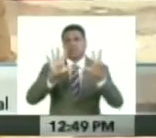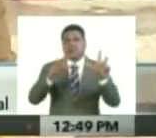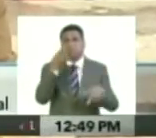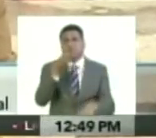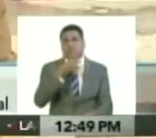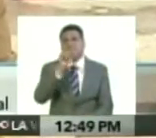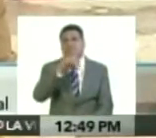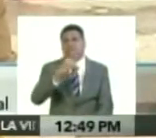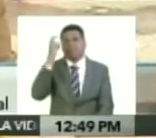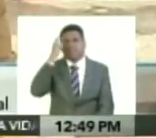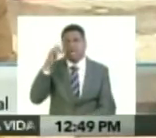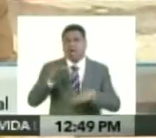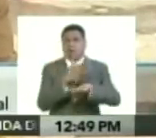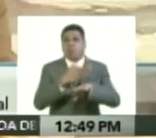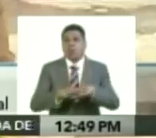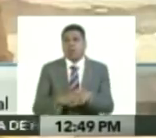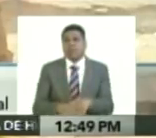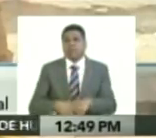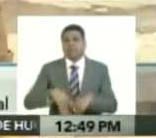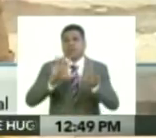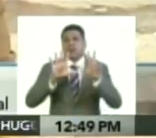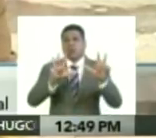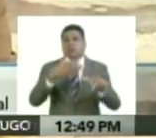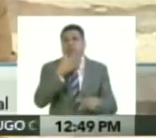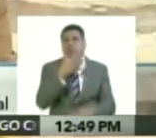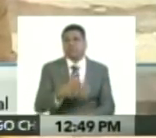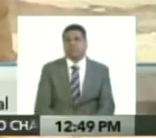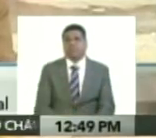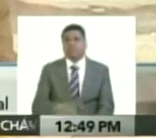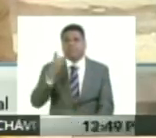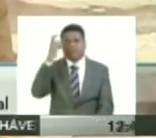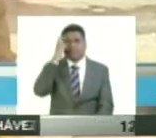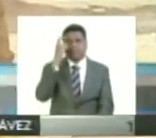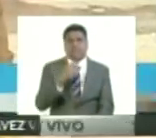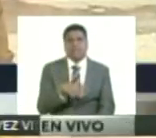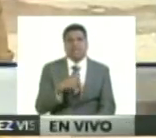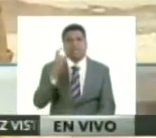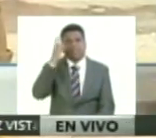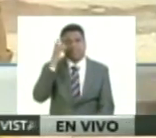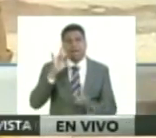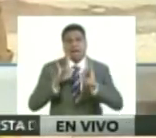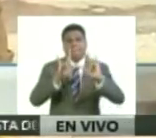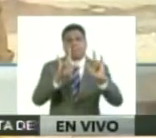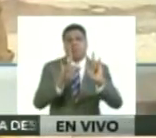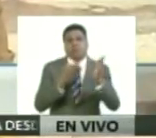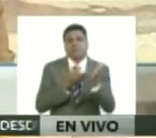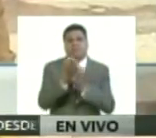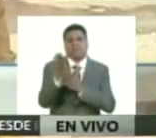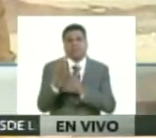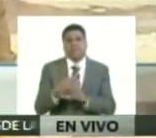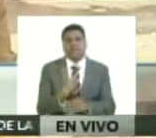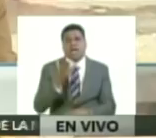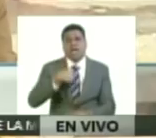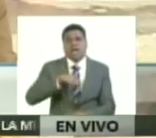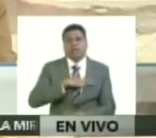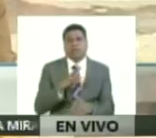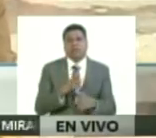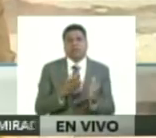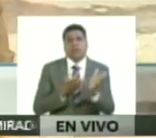día jueves 8 de diciembre, día del amor y la lealtad a nuestro